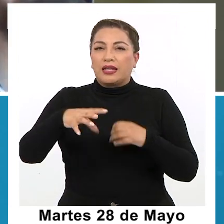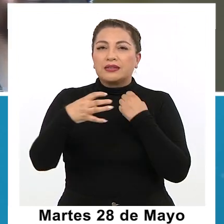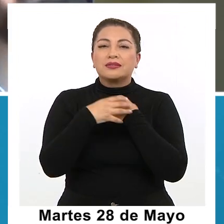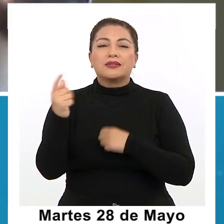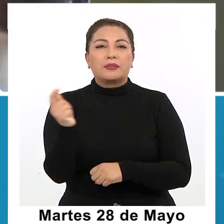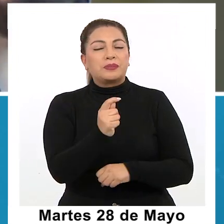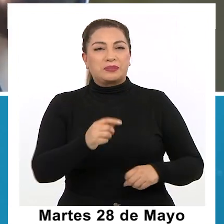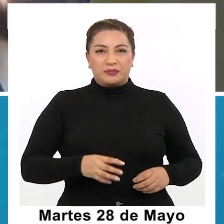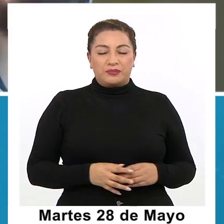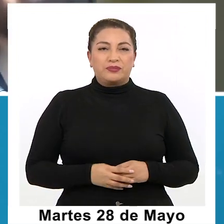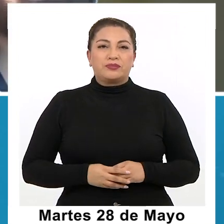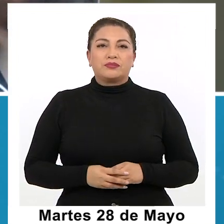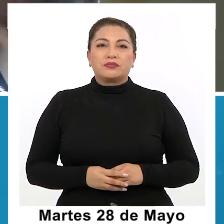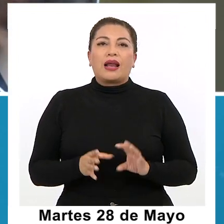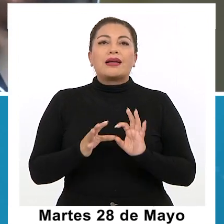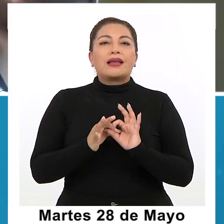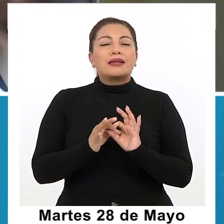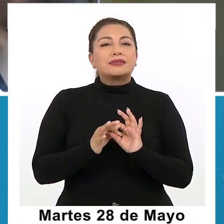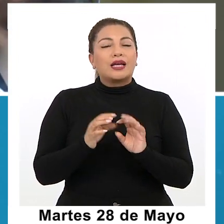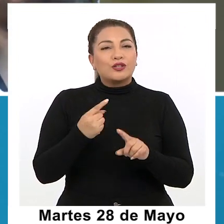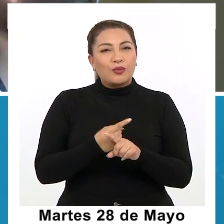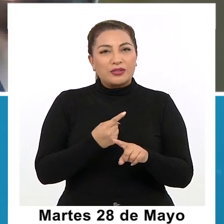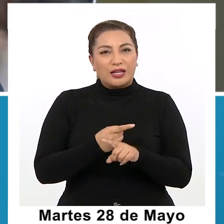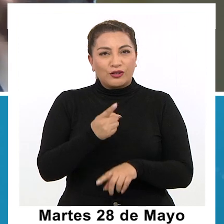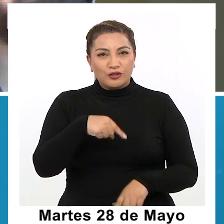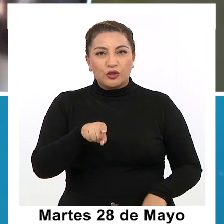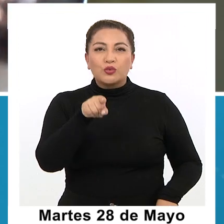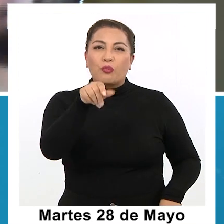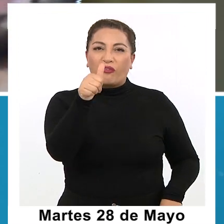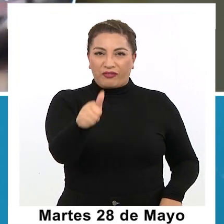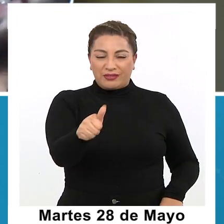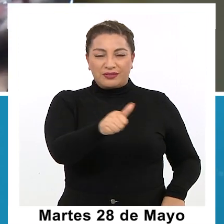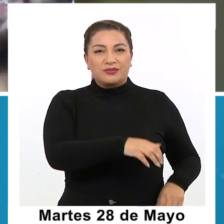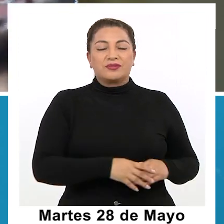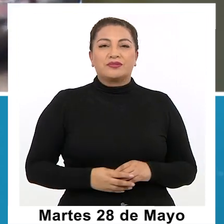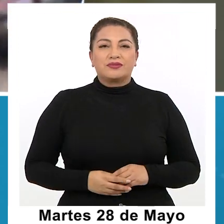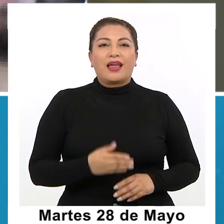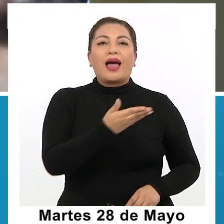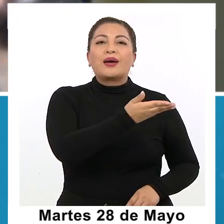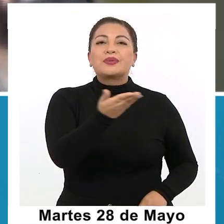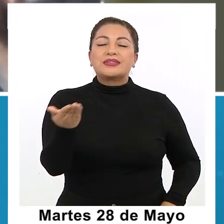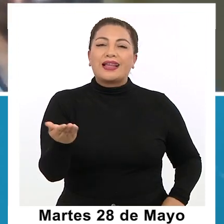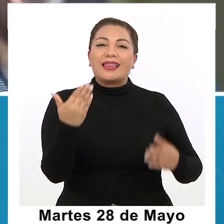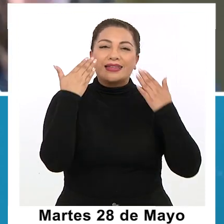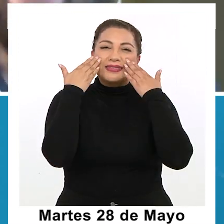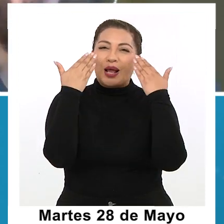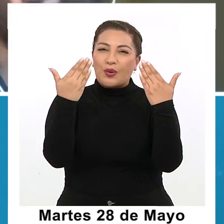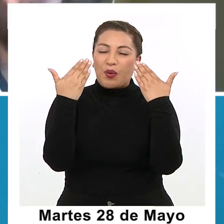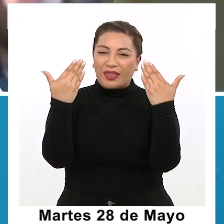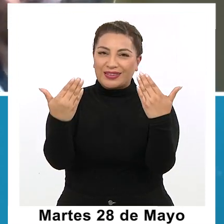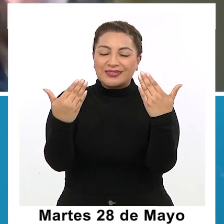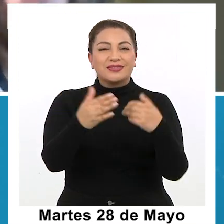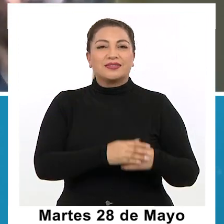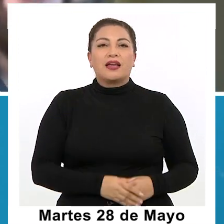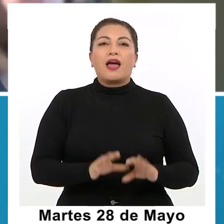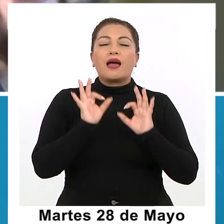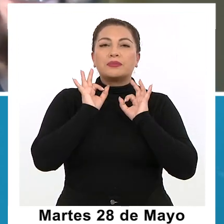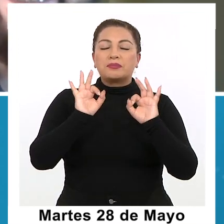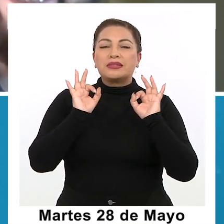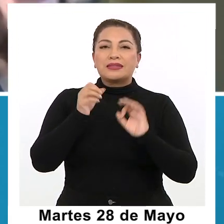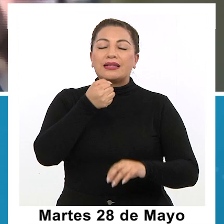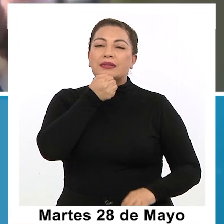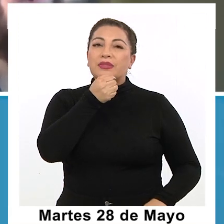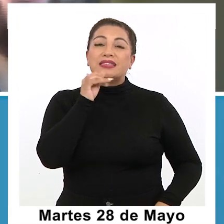Tarapacá. Ok. Gracias, Claudia, por haber estado con nosotros. Que estés muy bien. A ustedes, Cari, saludos. Saludos. Especial de